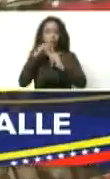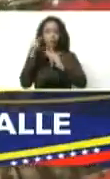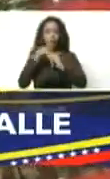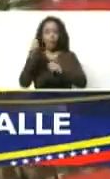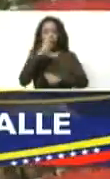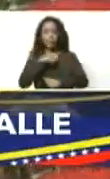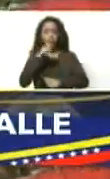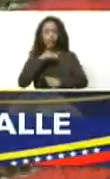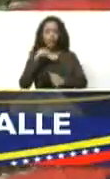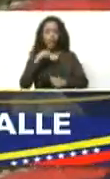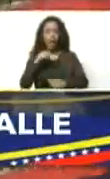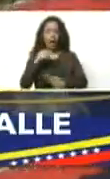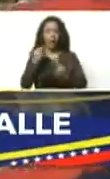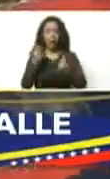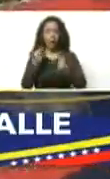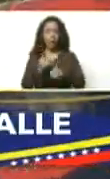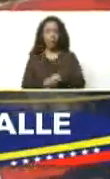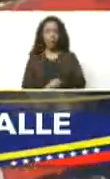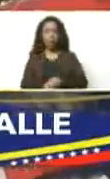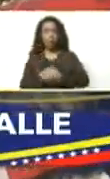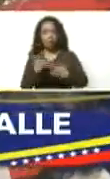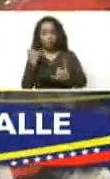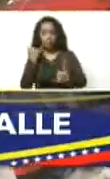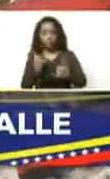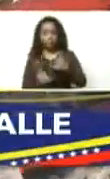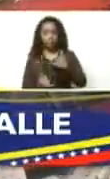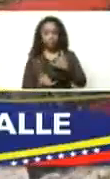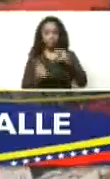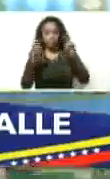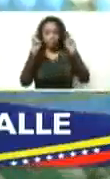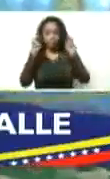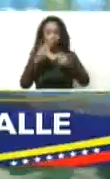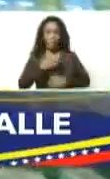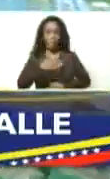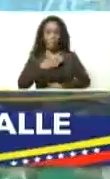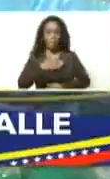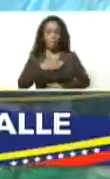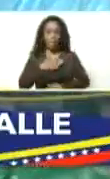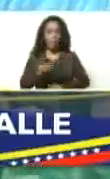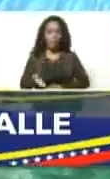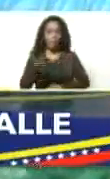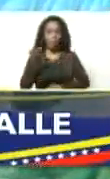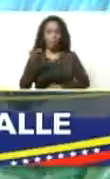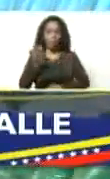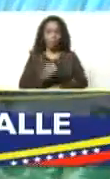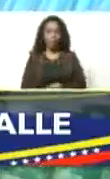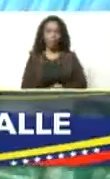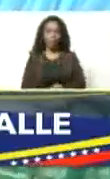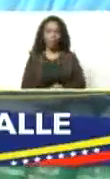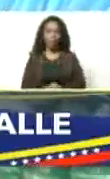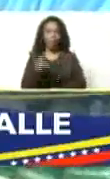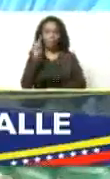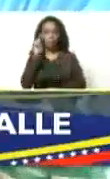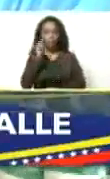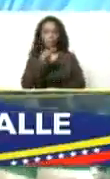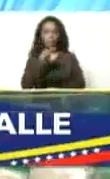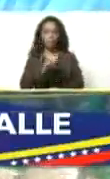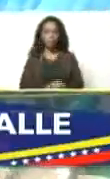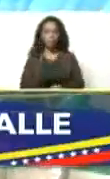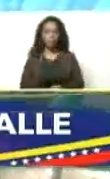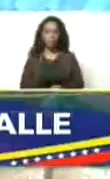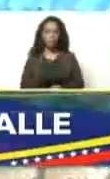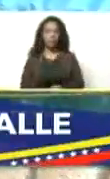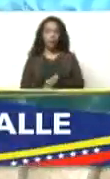la resistencia económica. Y el último vértice, para mí muy importante, presidente, que tiene que ver con